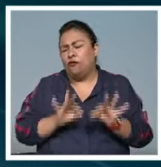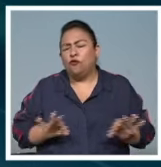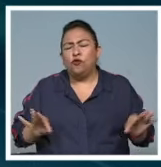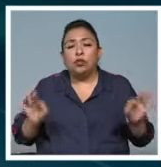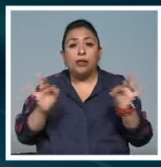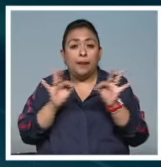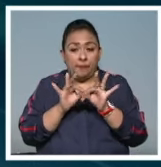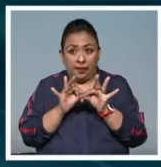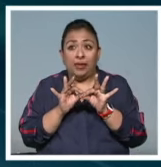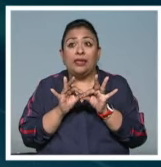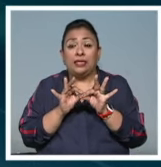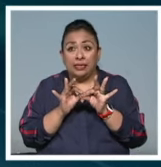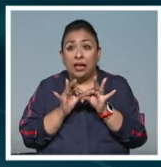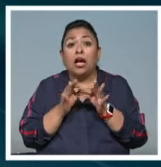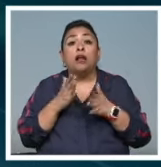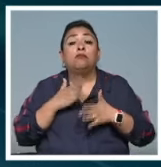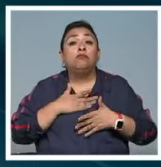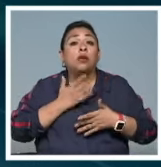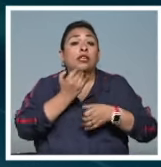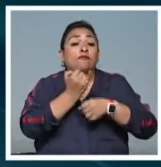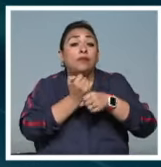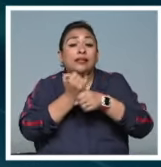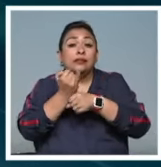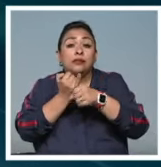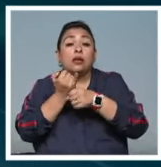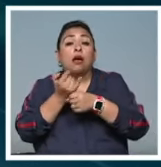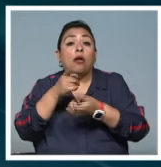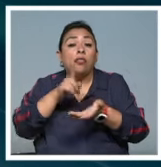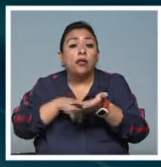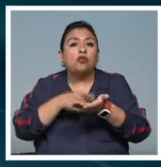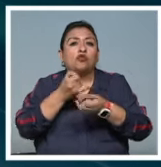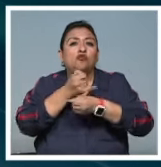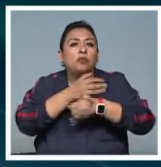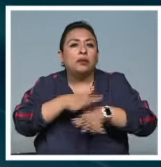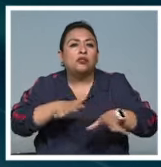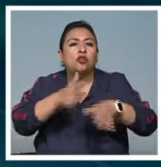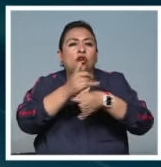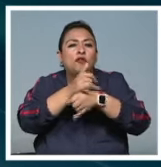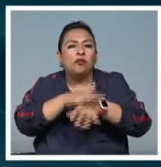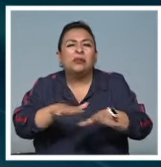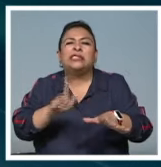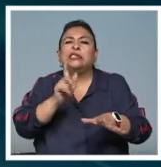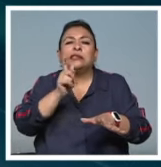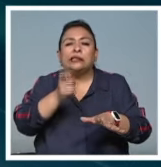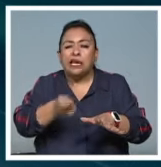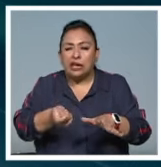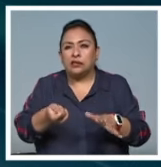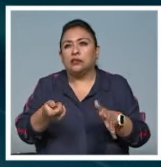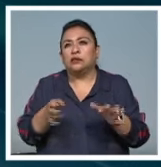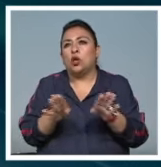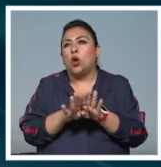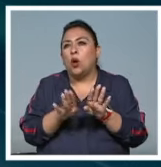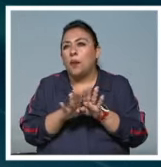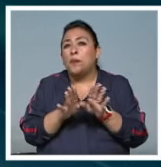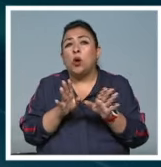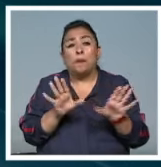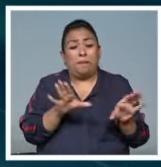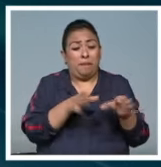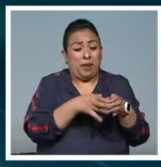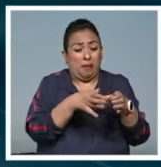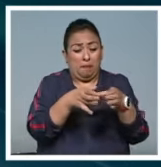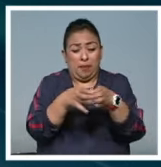estamos haciendo investigación que nos da información sobre la composición de